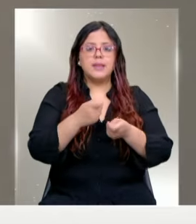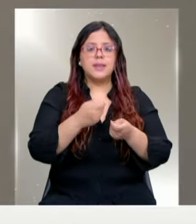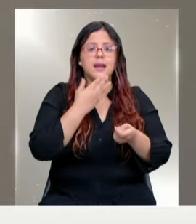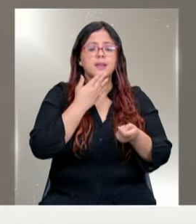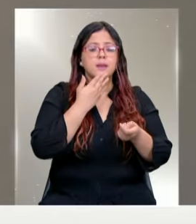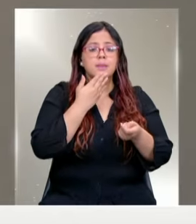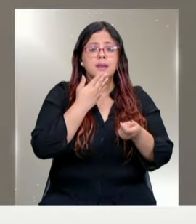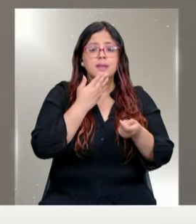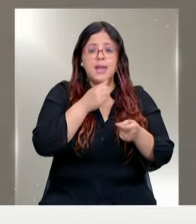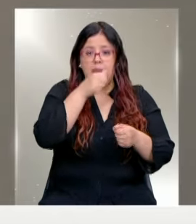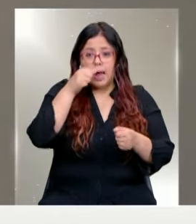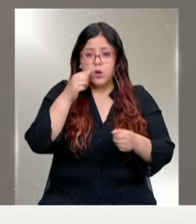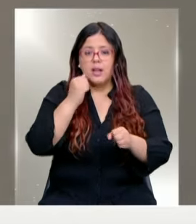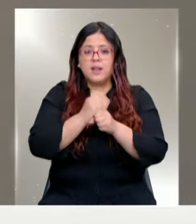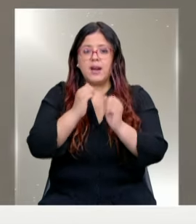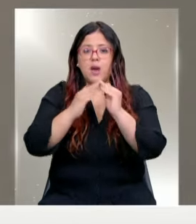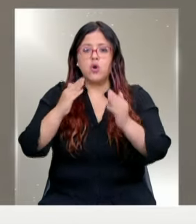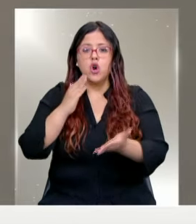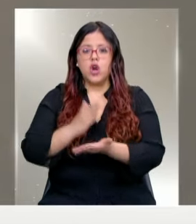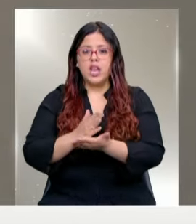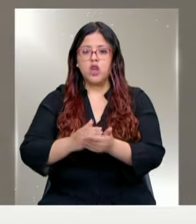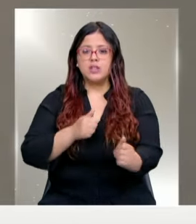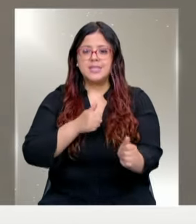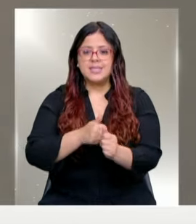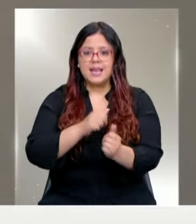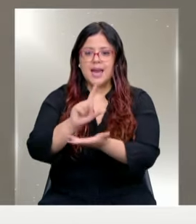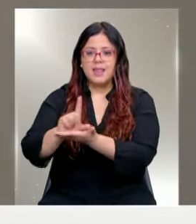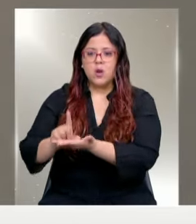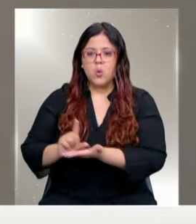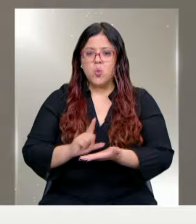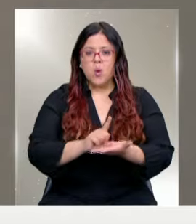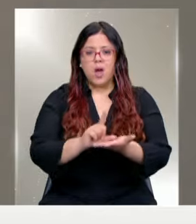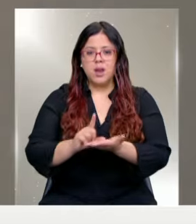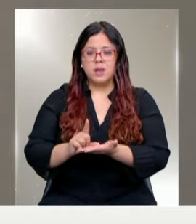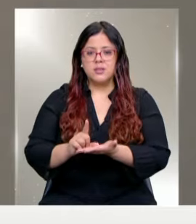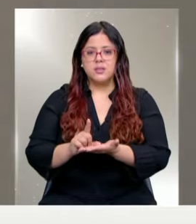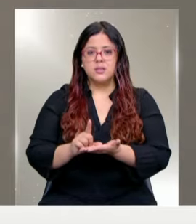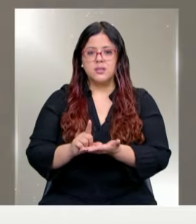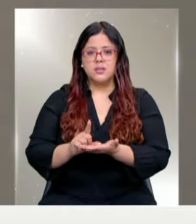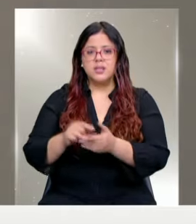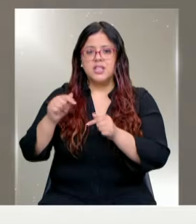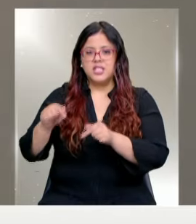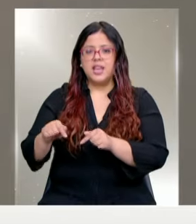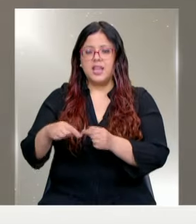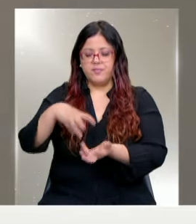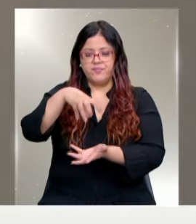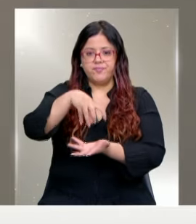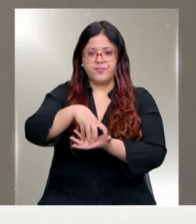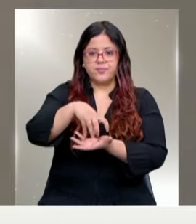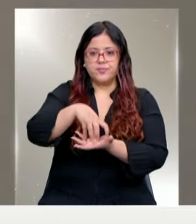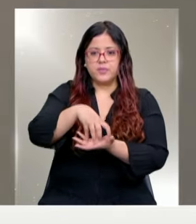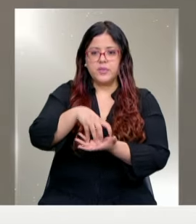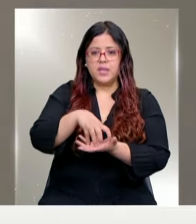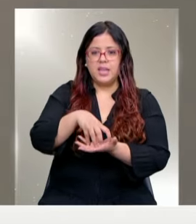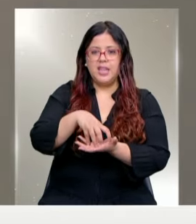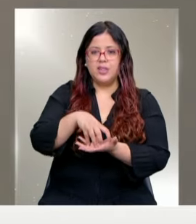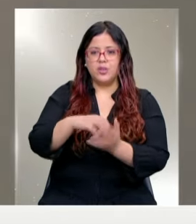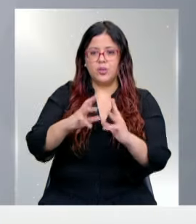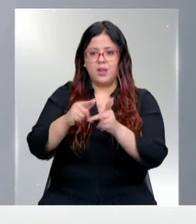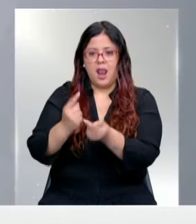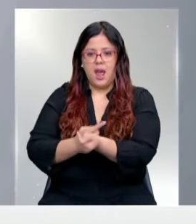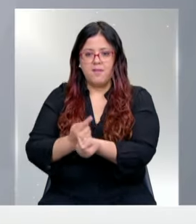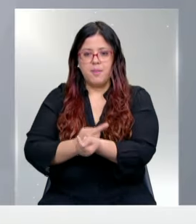droga trabajaba en uno de los colegios aledaños a los puntos de venta y donde mantenía el centro de operaciones este clan